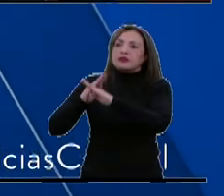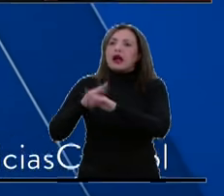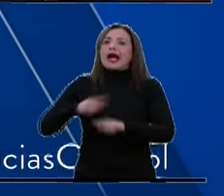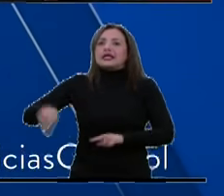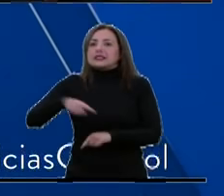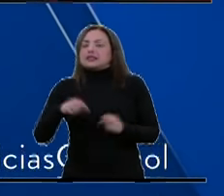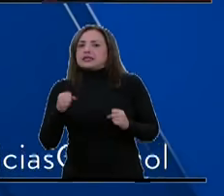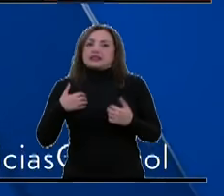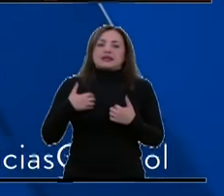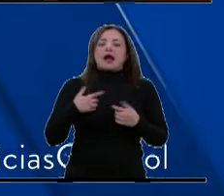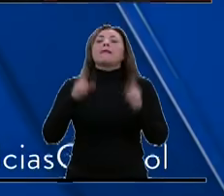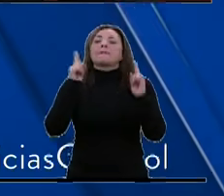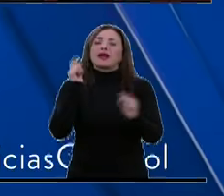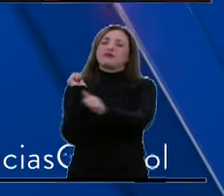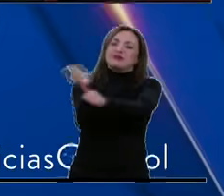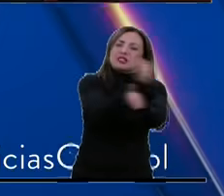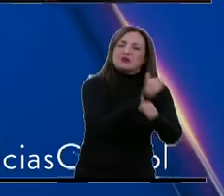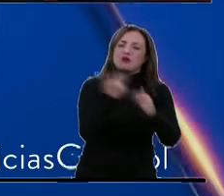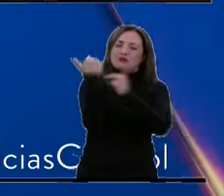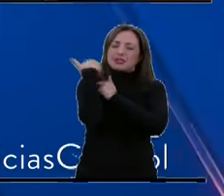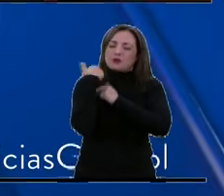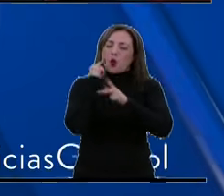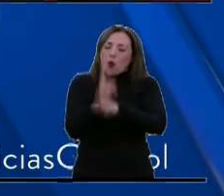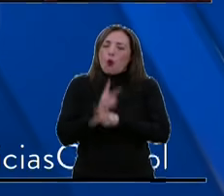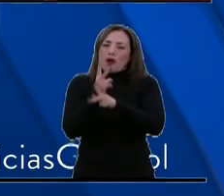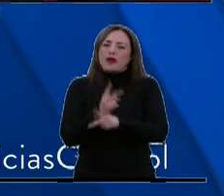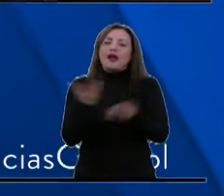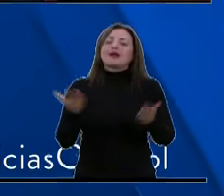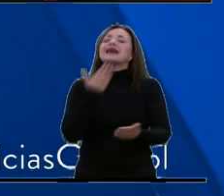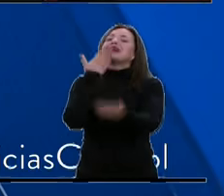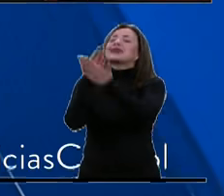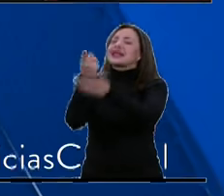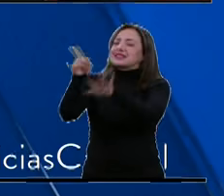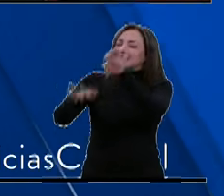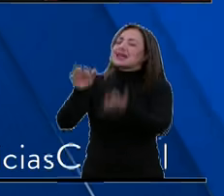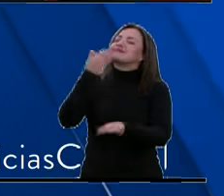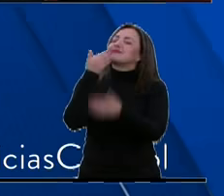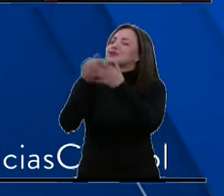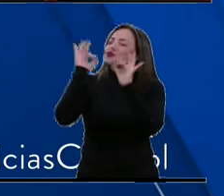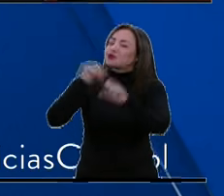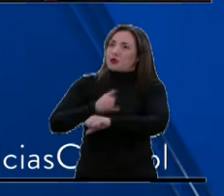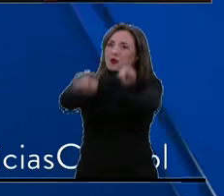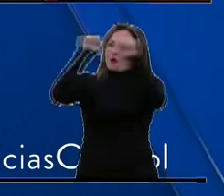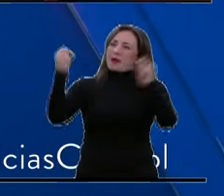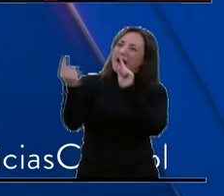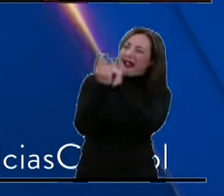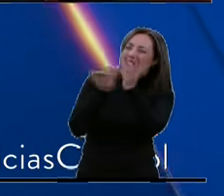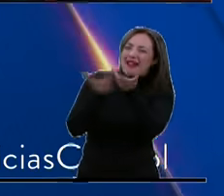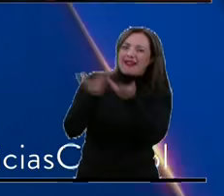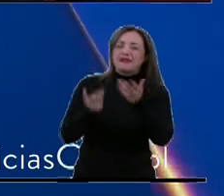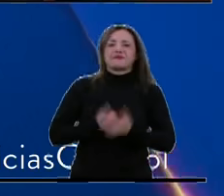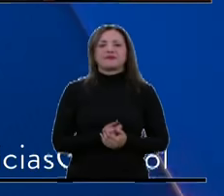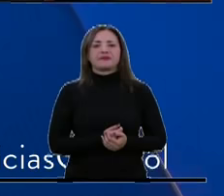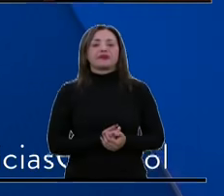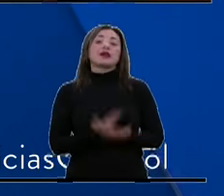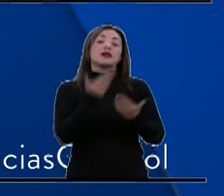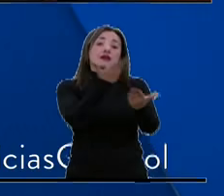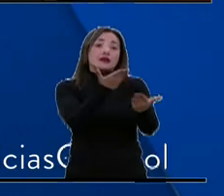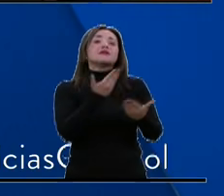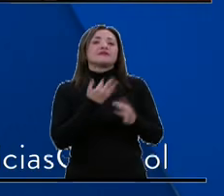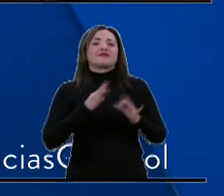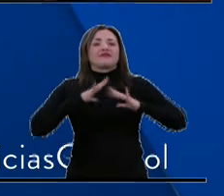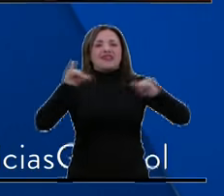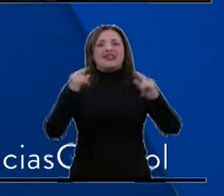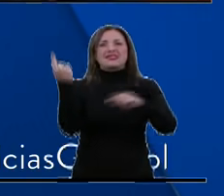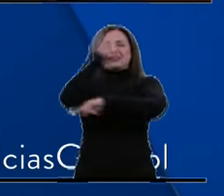autocuidado es responsabilidad de todos protegernos secretario como siempre gracias por estar con nosotros a esta hora de la mañana con diego gracias un feliz